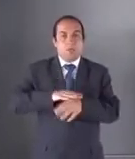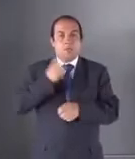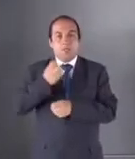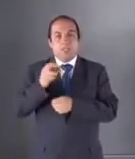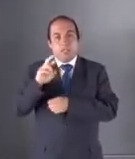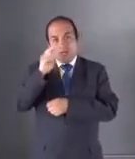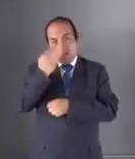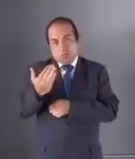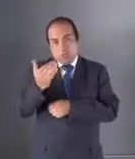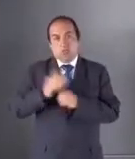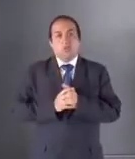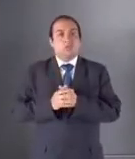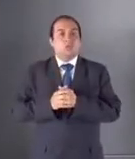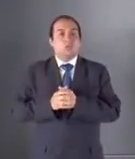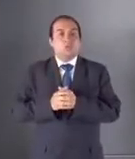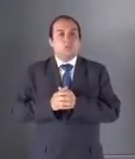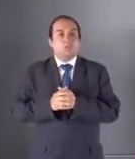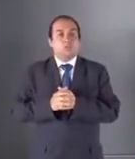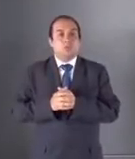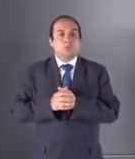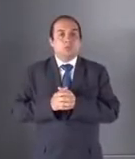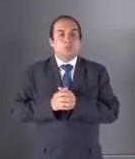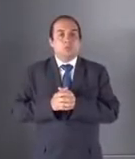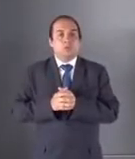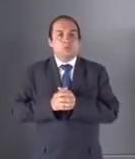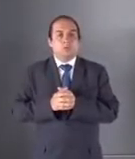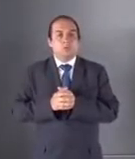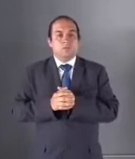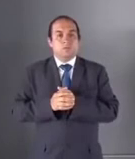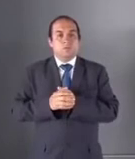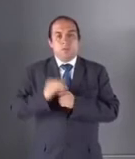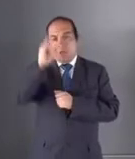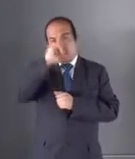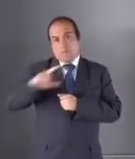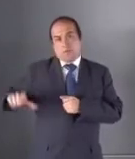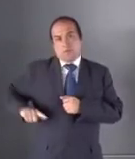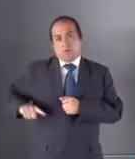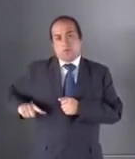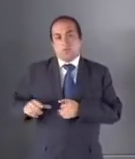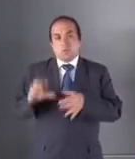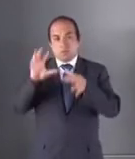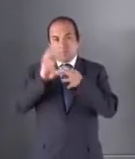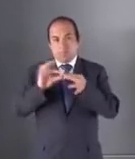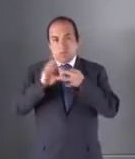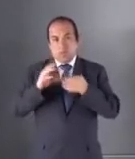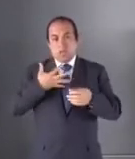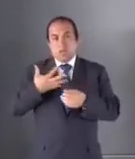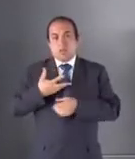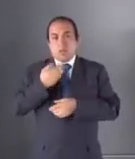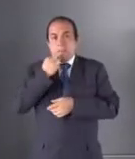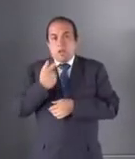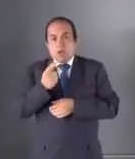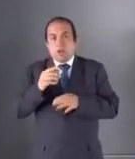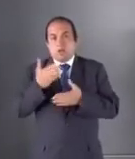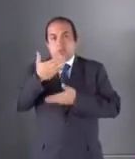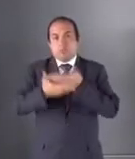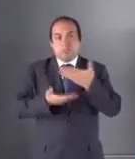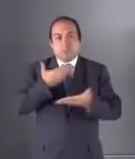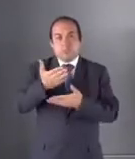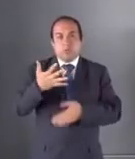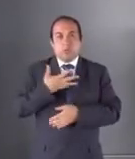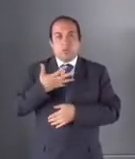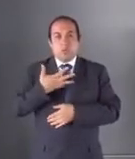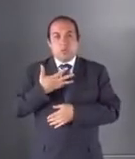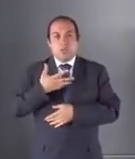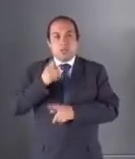jefa de gobierno, desde el inicio de la administración, planteó que teníamos que mejorar los servicios que existen de transporte público